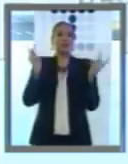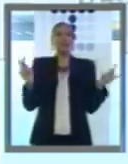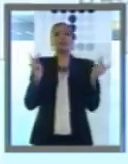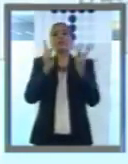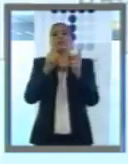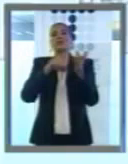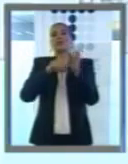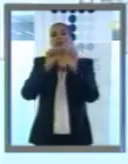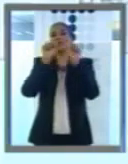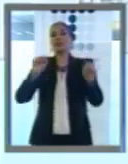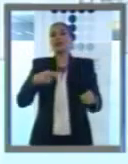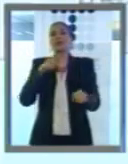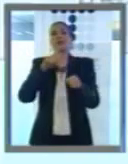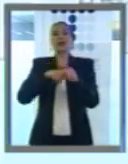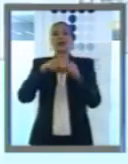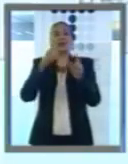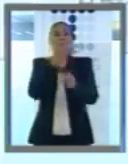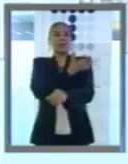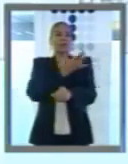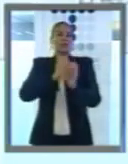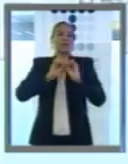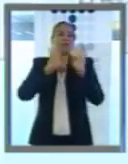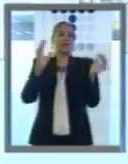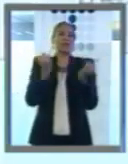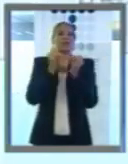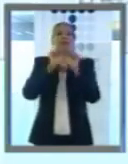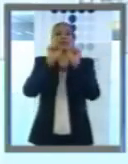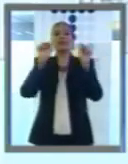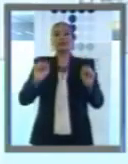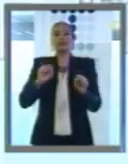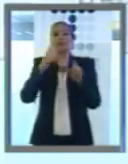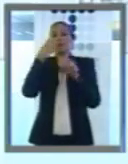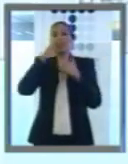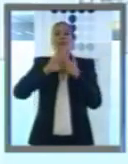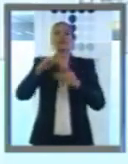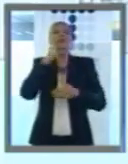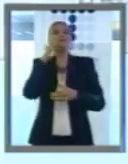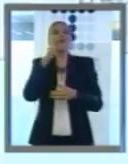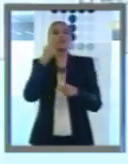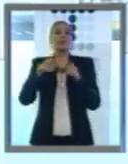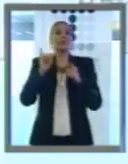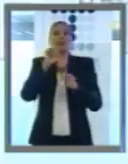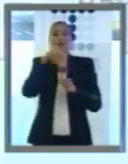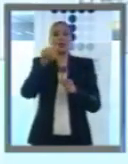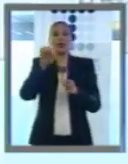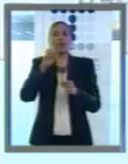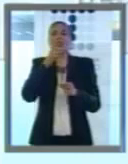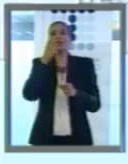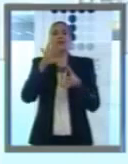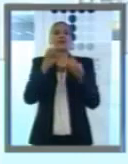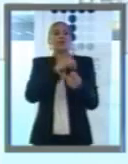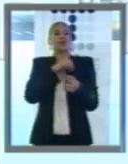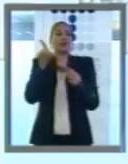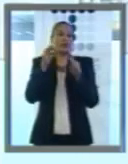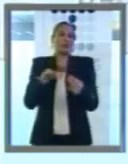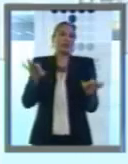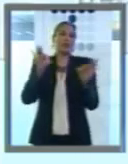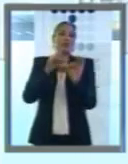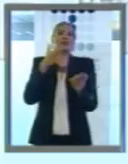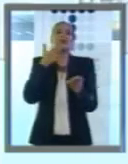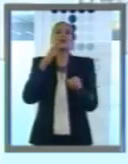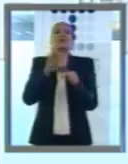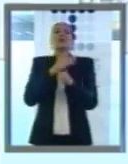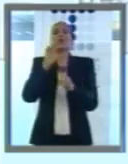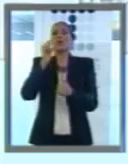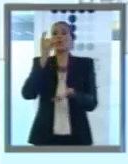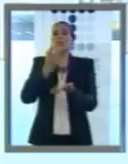en el Sistema Nacional de Transparencia como en el Sistema Anticorrupción. Sin embargo, el INAI creo que tiene que jugar un papel relevante porque